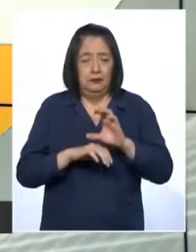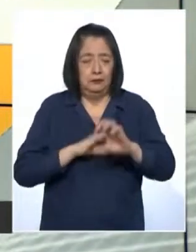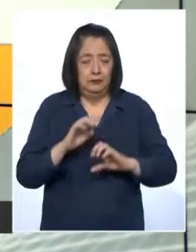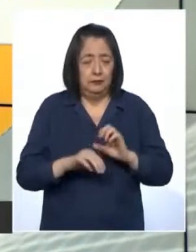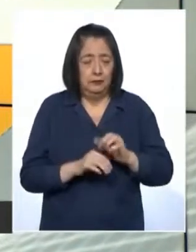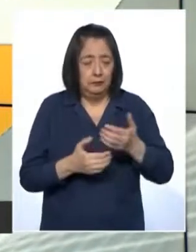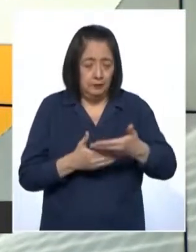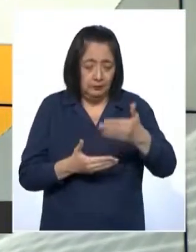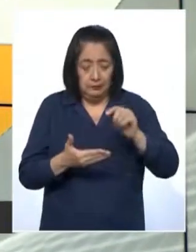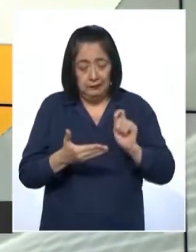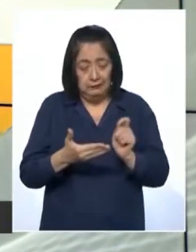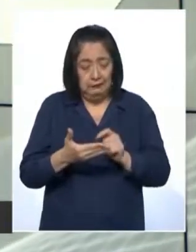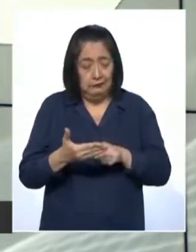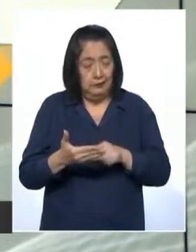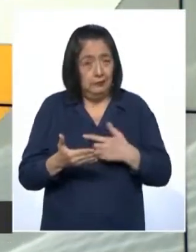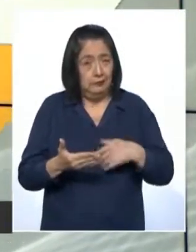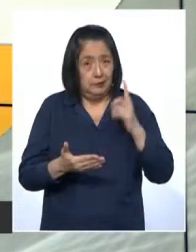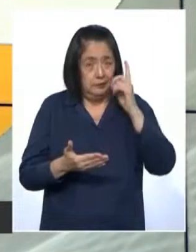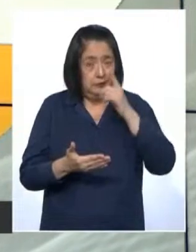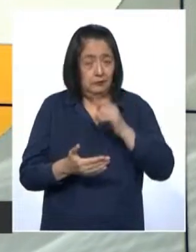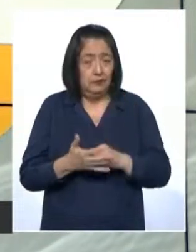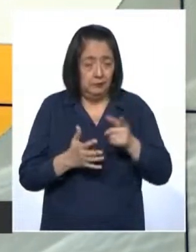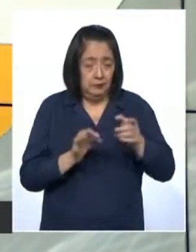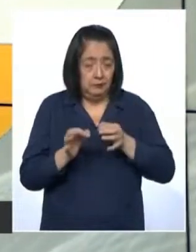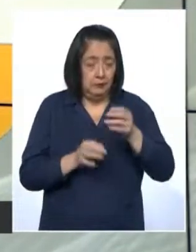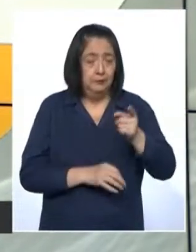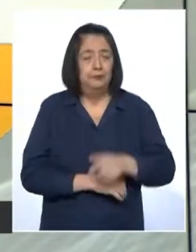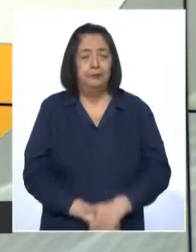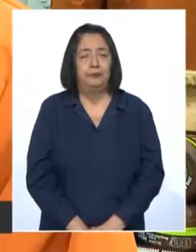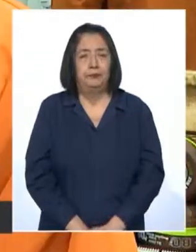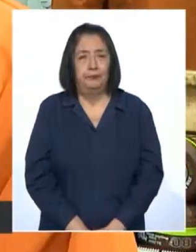hay una cláusula de salida muy complicada. Vamos con todos los detalles.